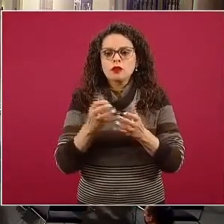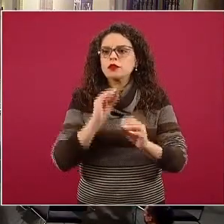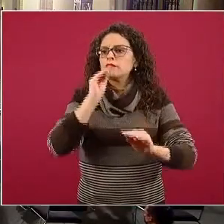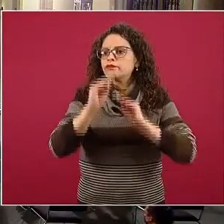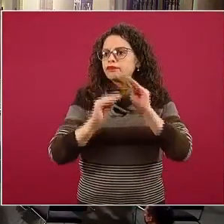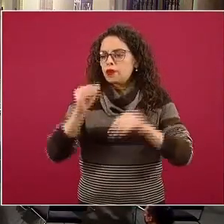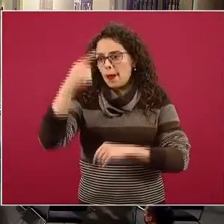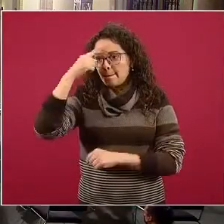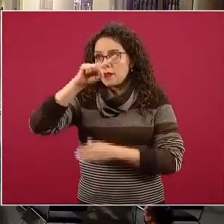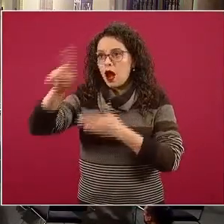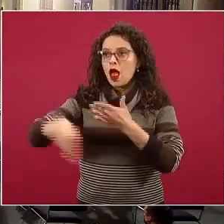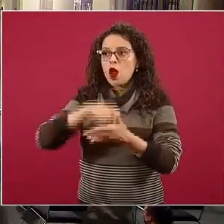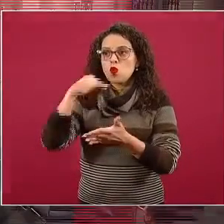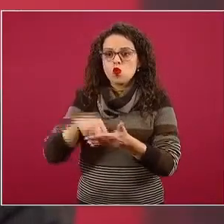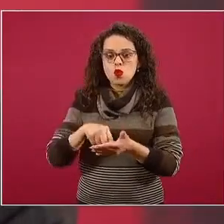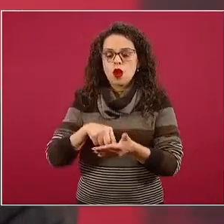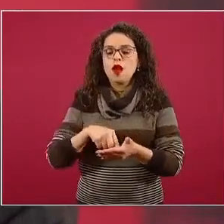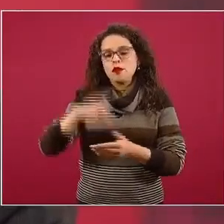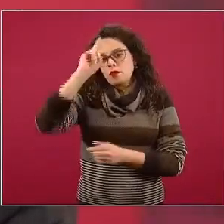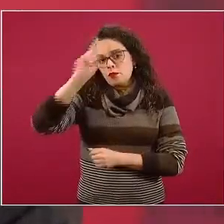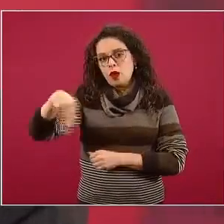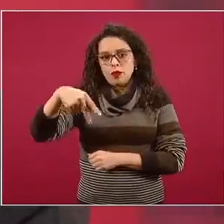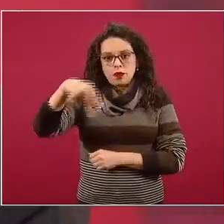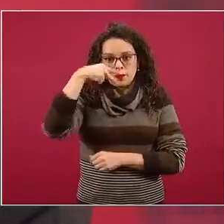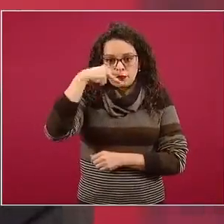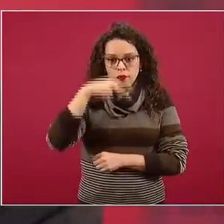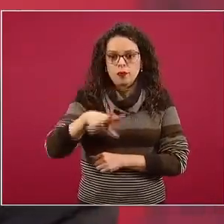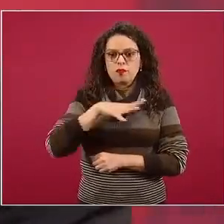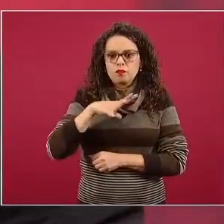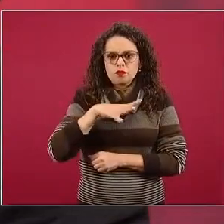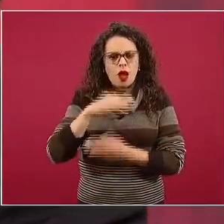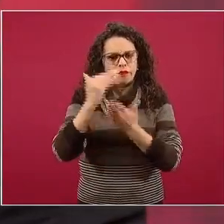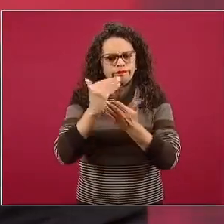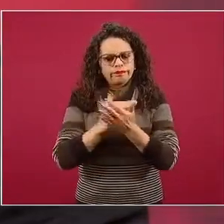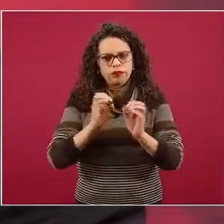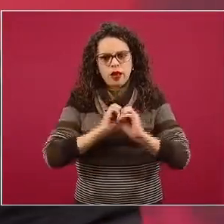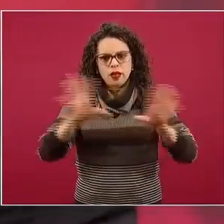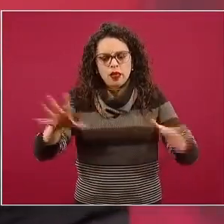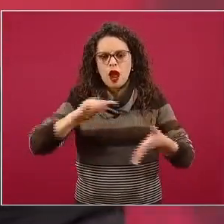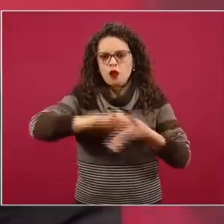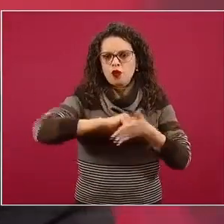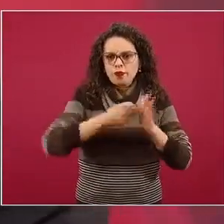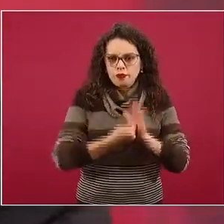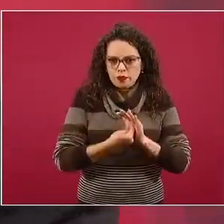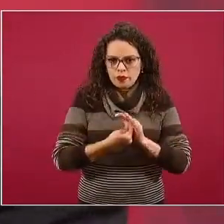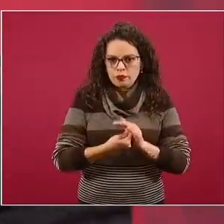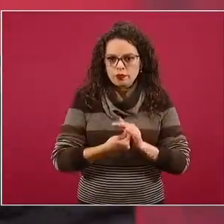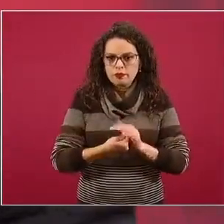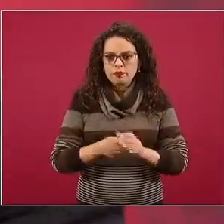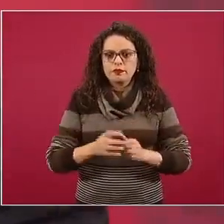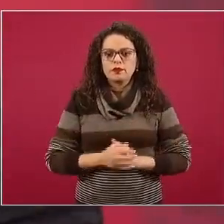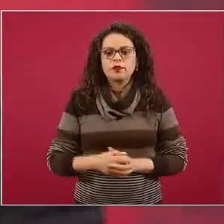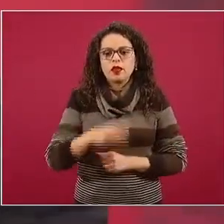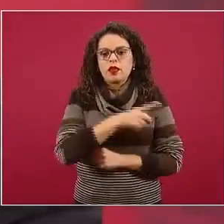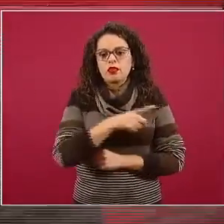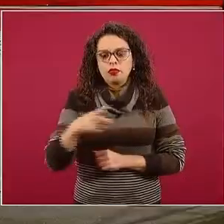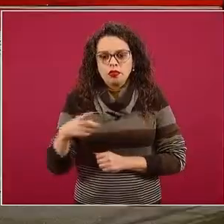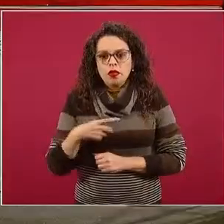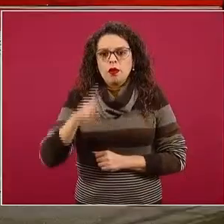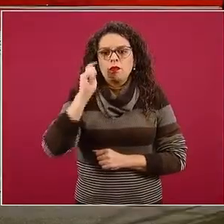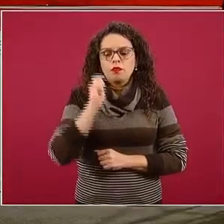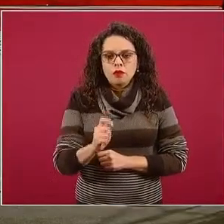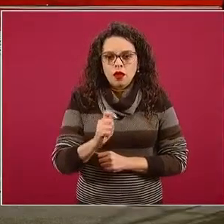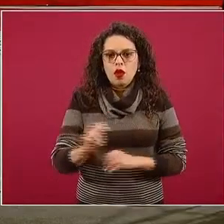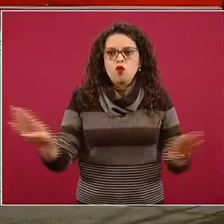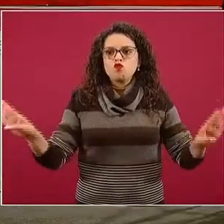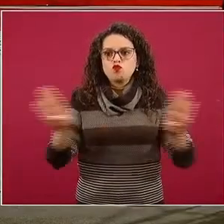libres de humo, establece condiciones técnicas precisas, debe haber presión negativa, debe haber puertas